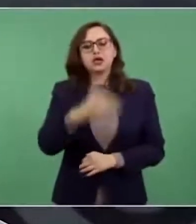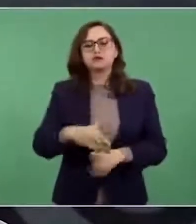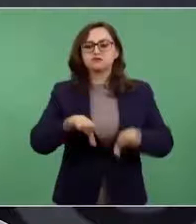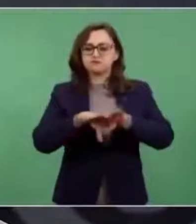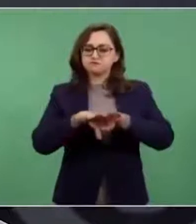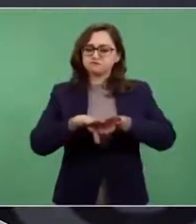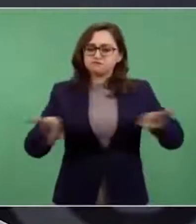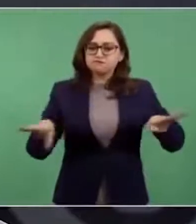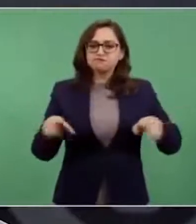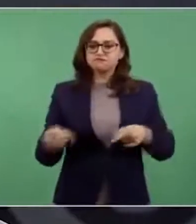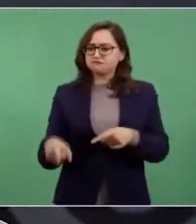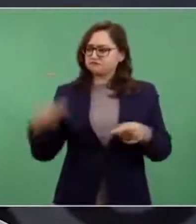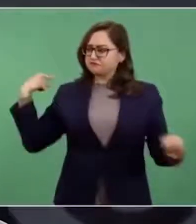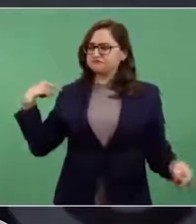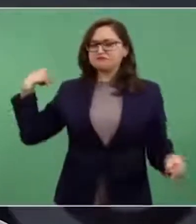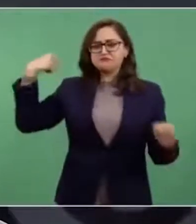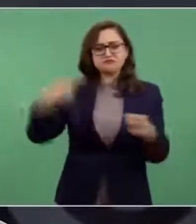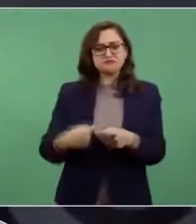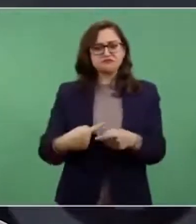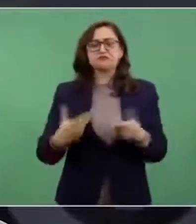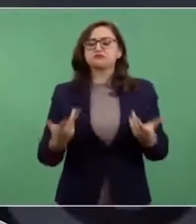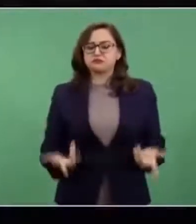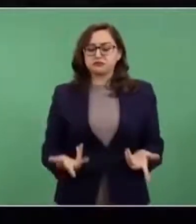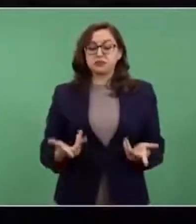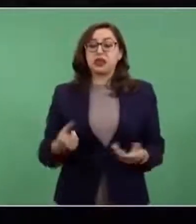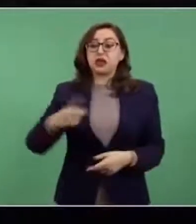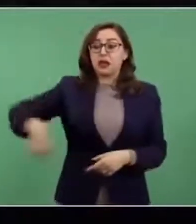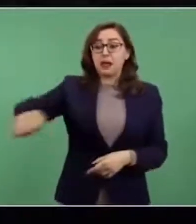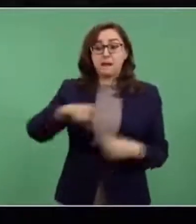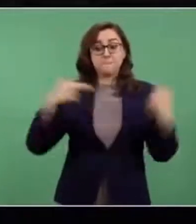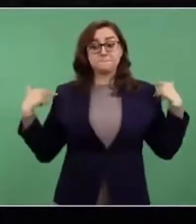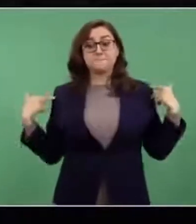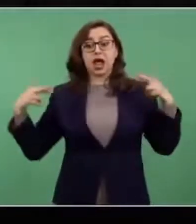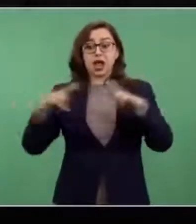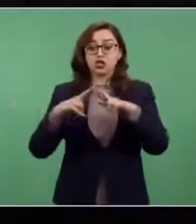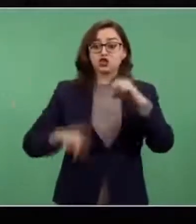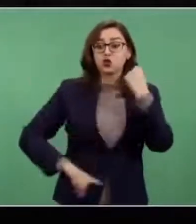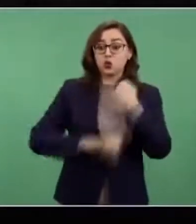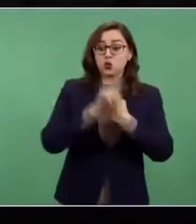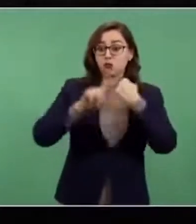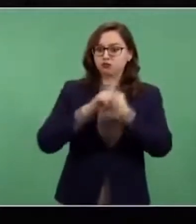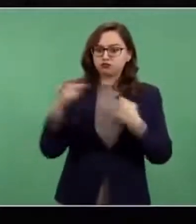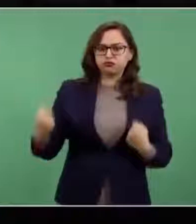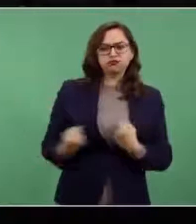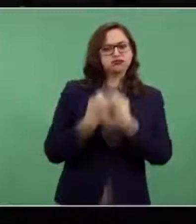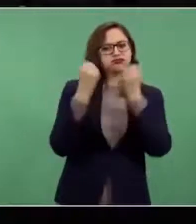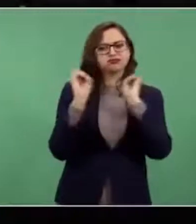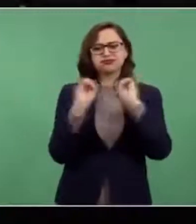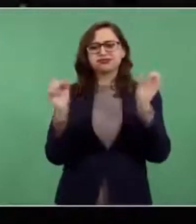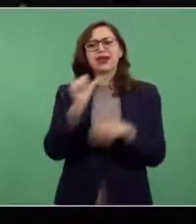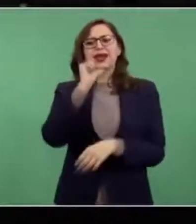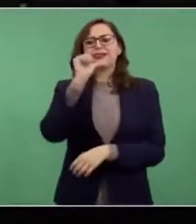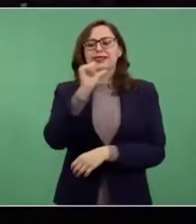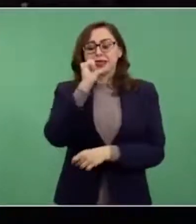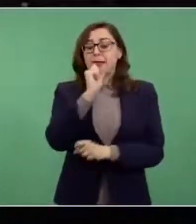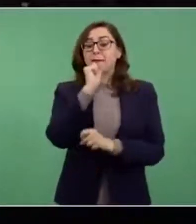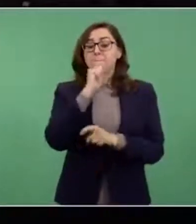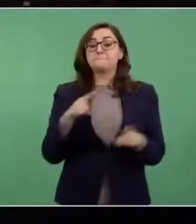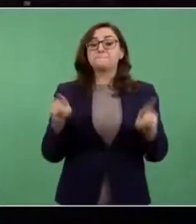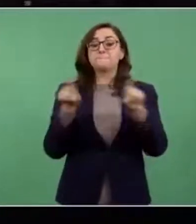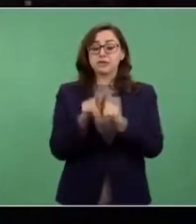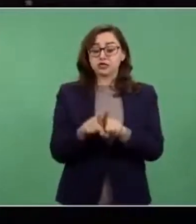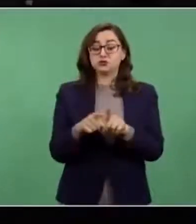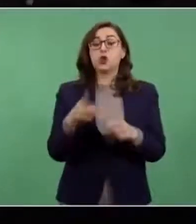No hemos tenido conflictos con el Magisterio Nacional. Se ha basificado a 400,000 trabajadores de